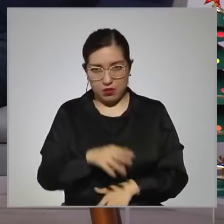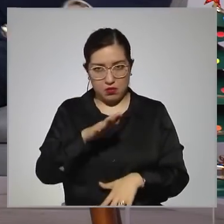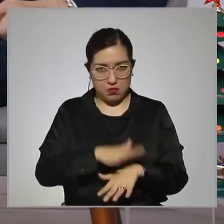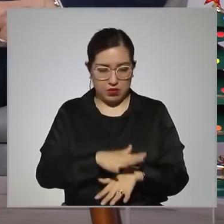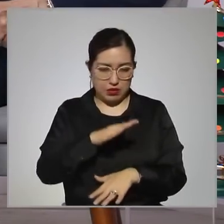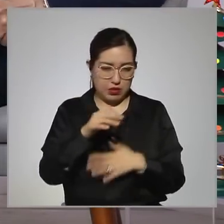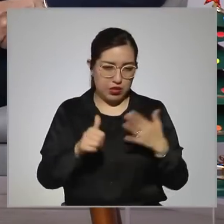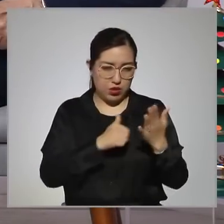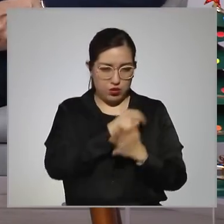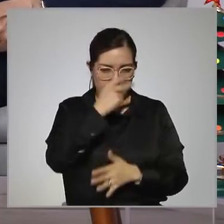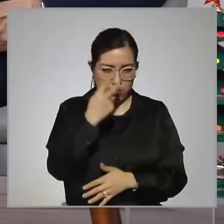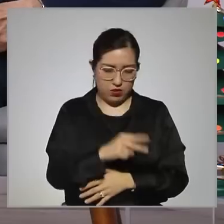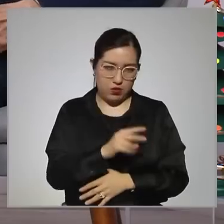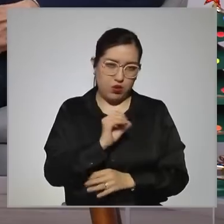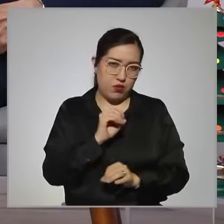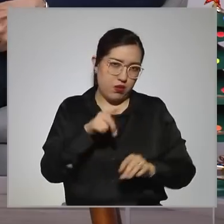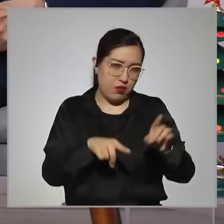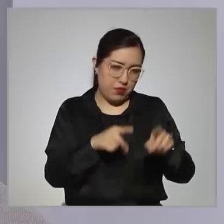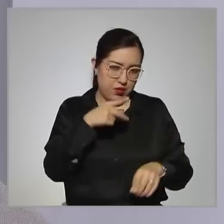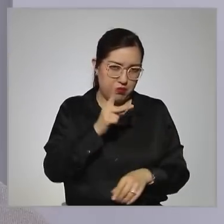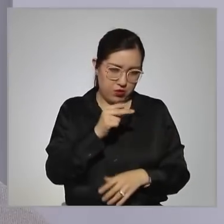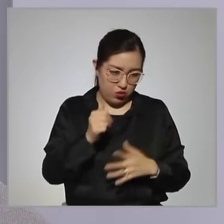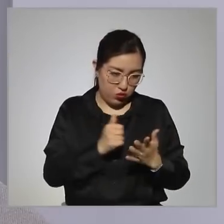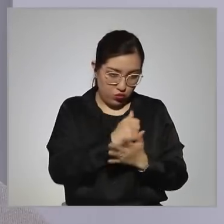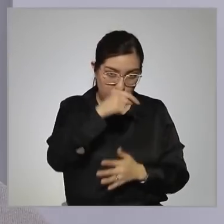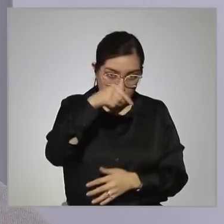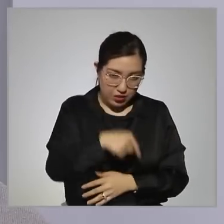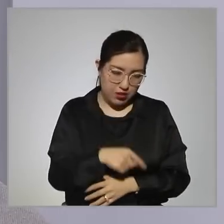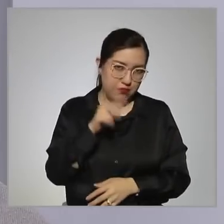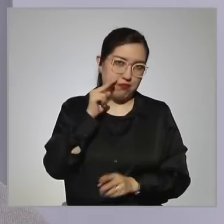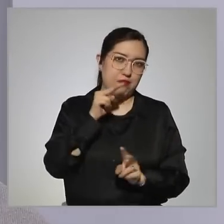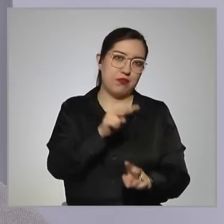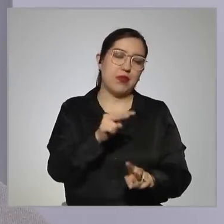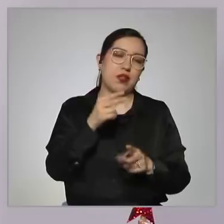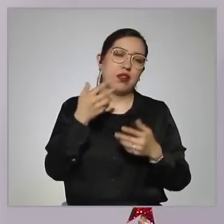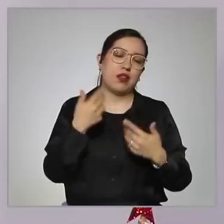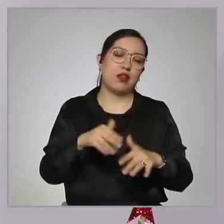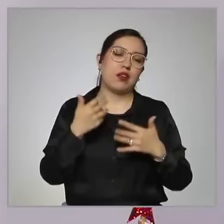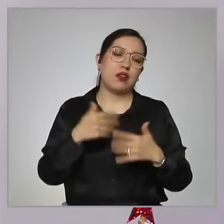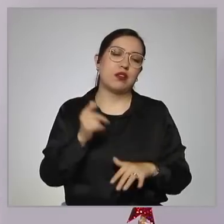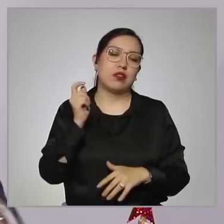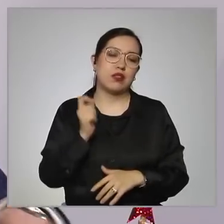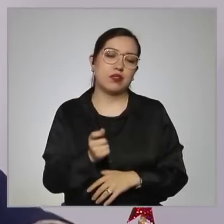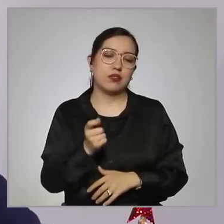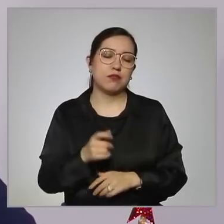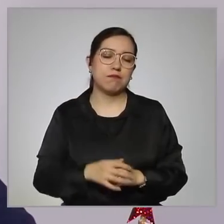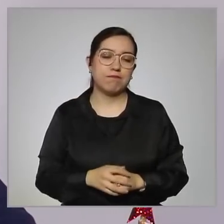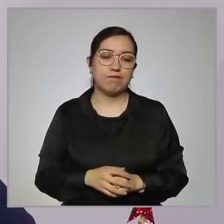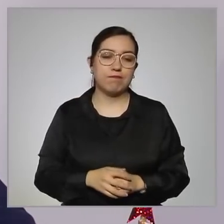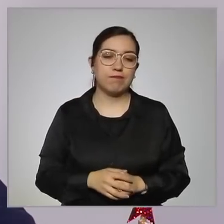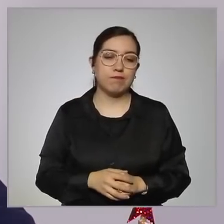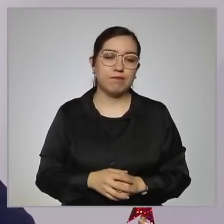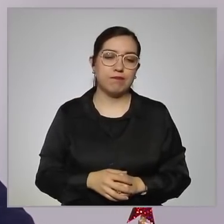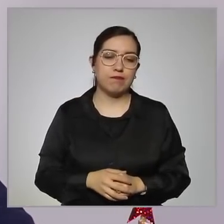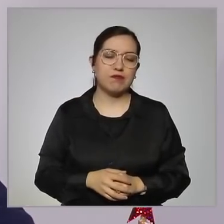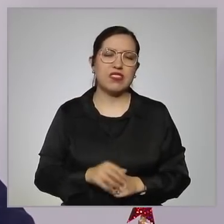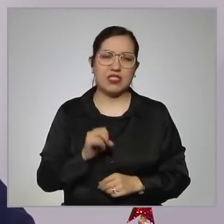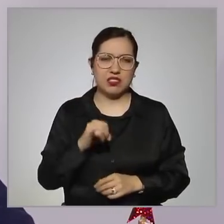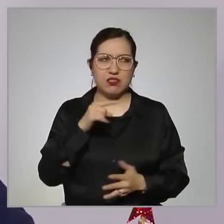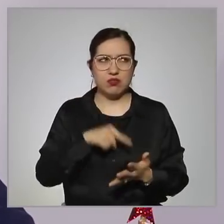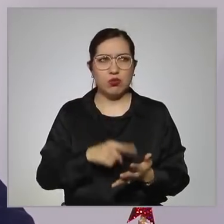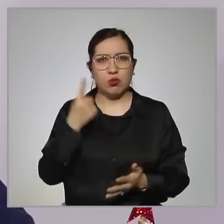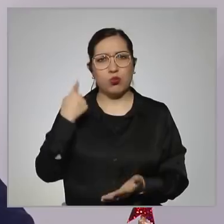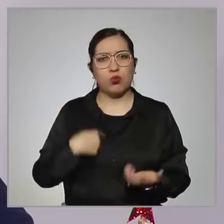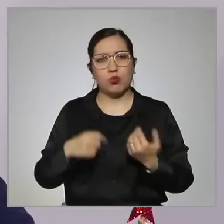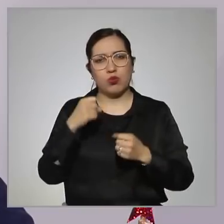capital, porque también depende en dónde, ¿no? Pero en la capital se nota cuando viene, y luego el año pasado,